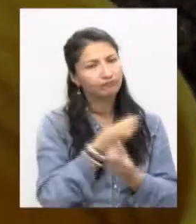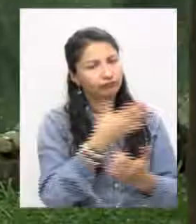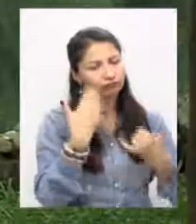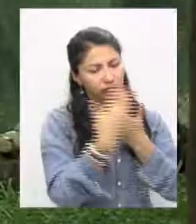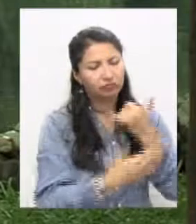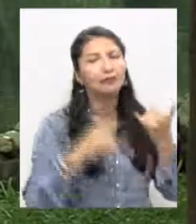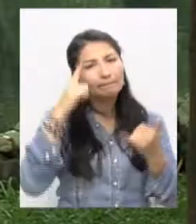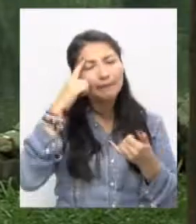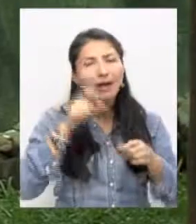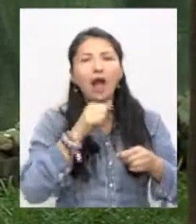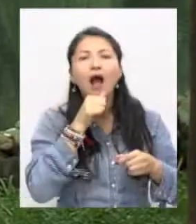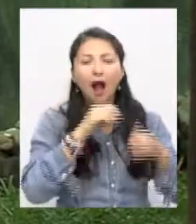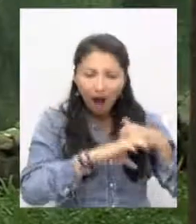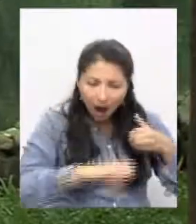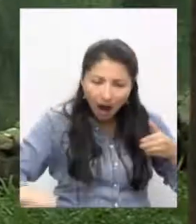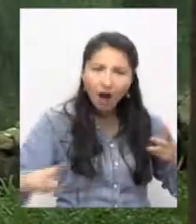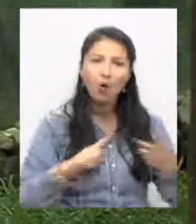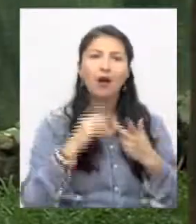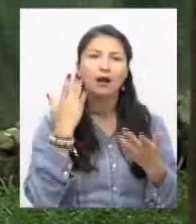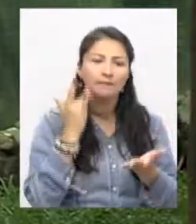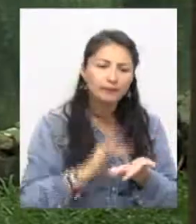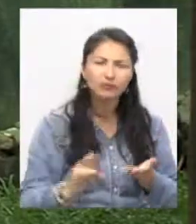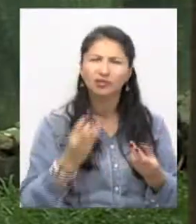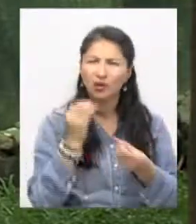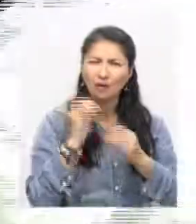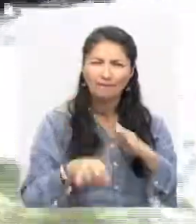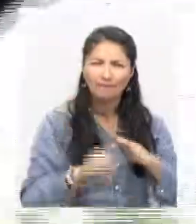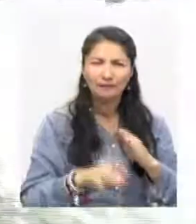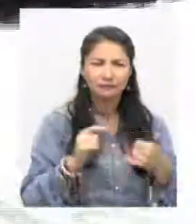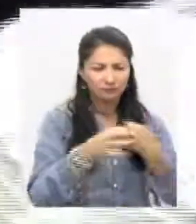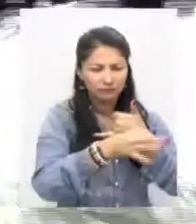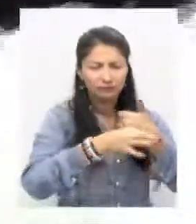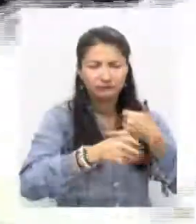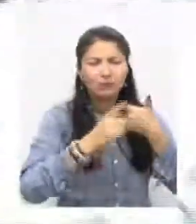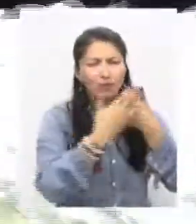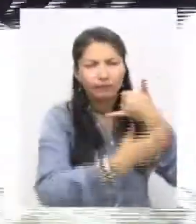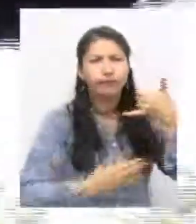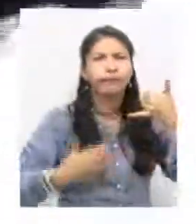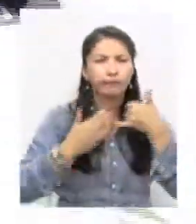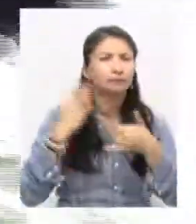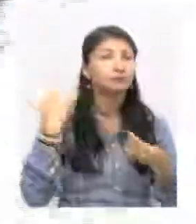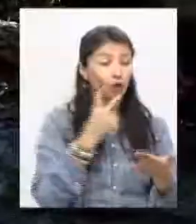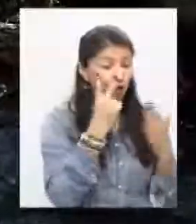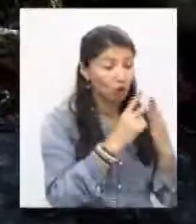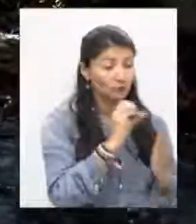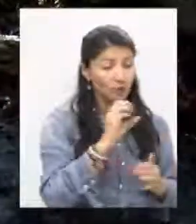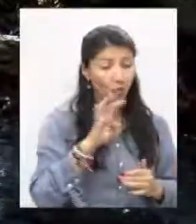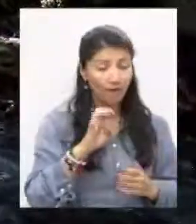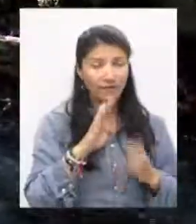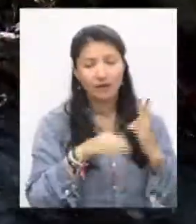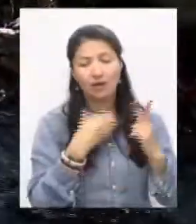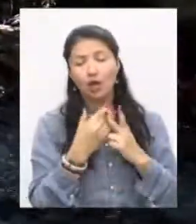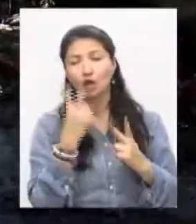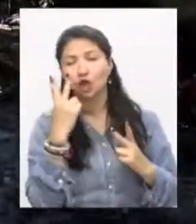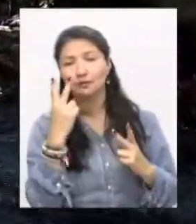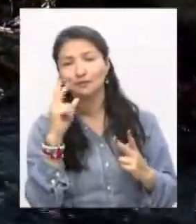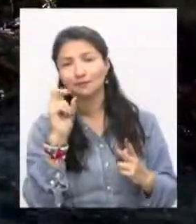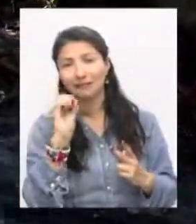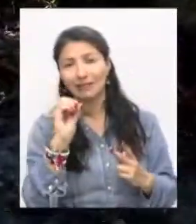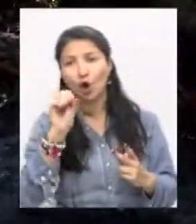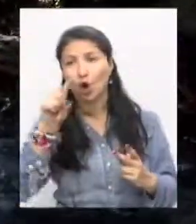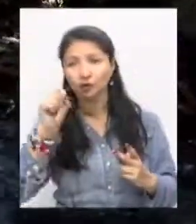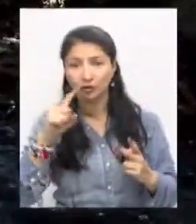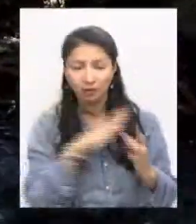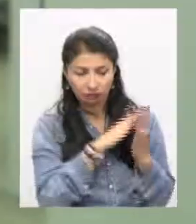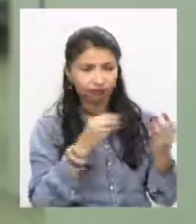agua para el desarrollo de acueductos y proyectos de saneamiento básico en diversas regiones del país entre los años 2009 y